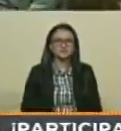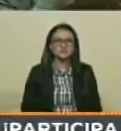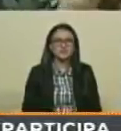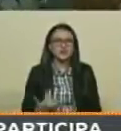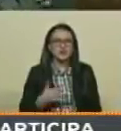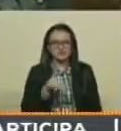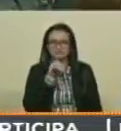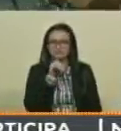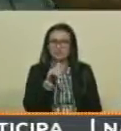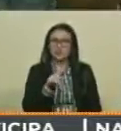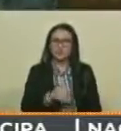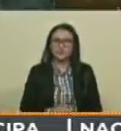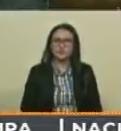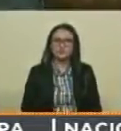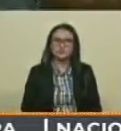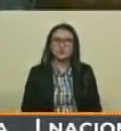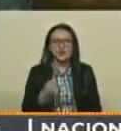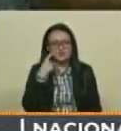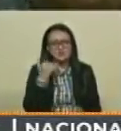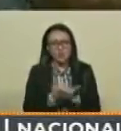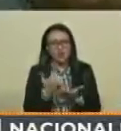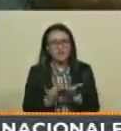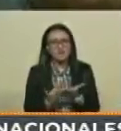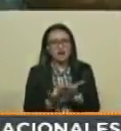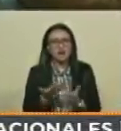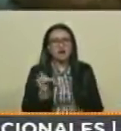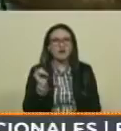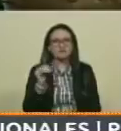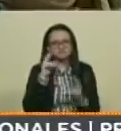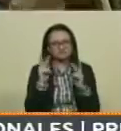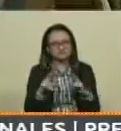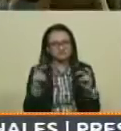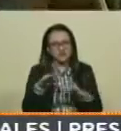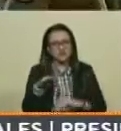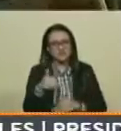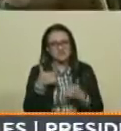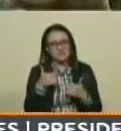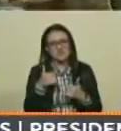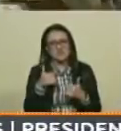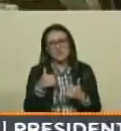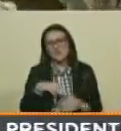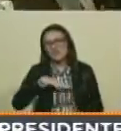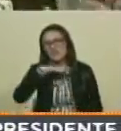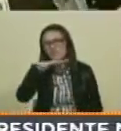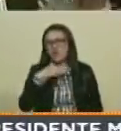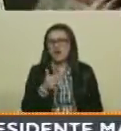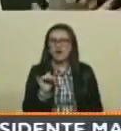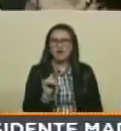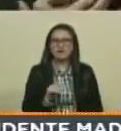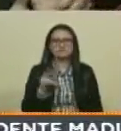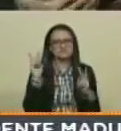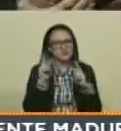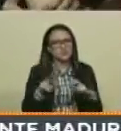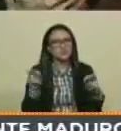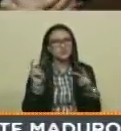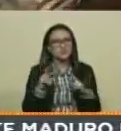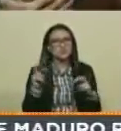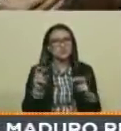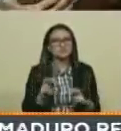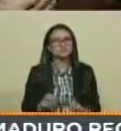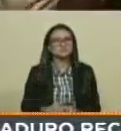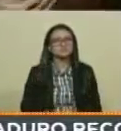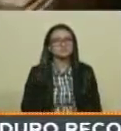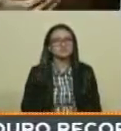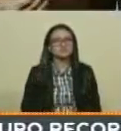denunciando, con pruebas, con experticia suficientes, actuando a derecho,